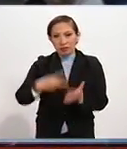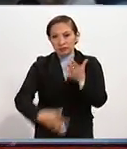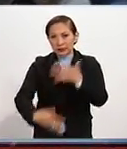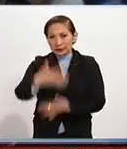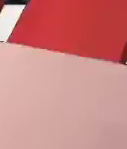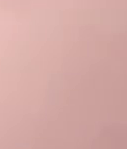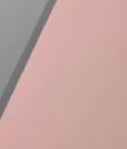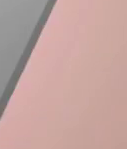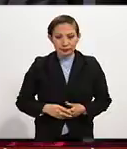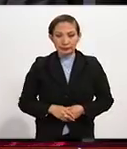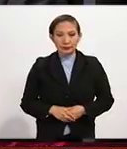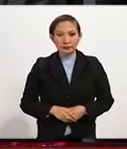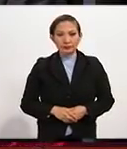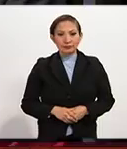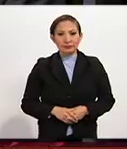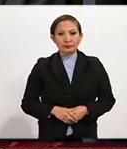2015.